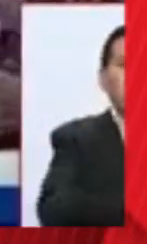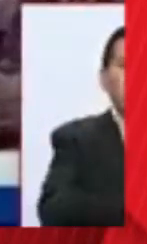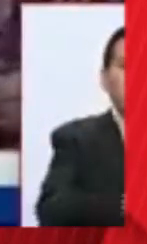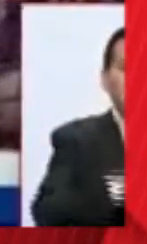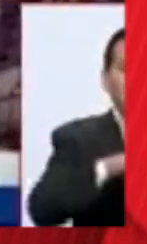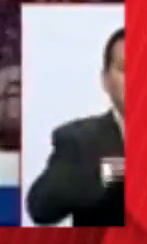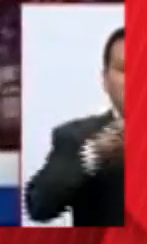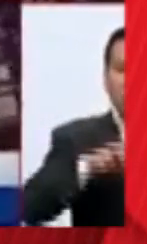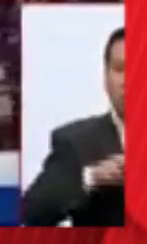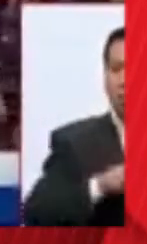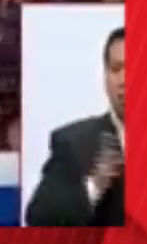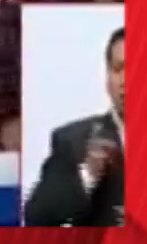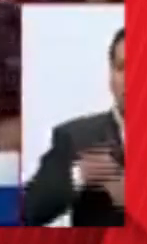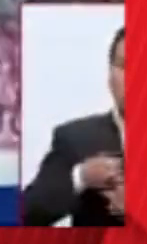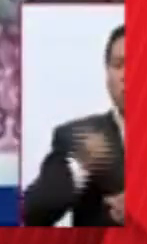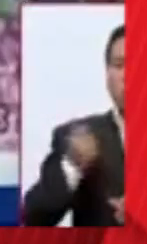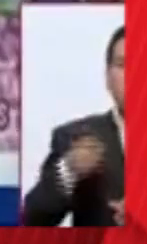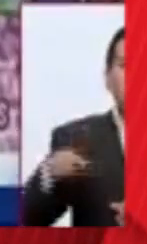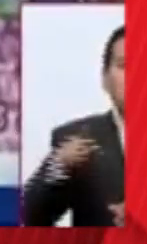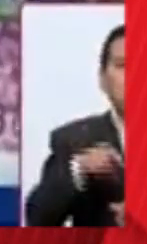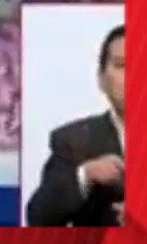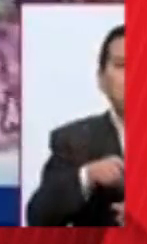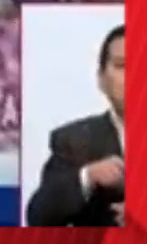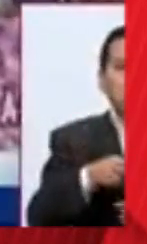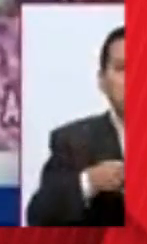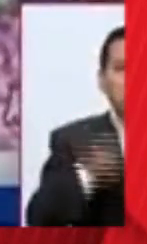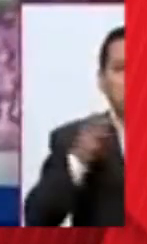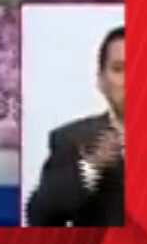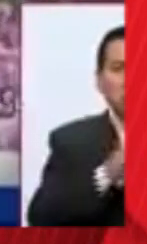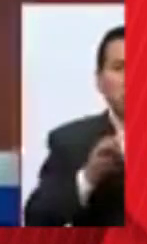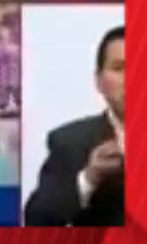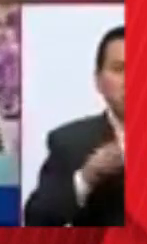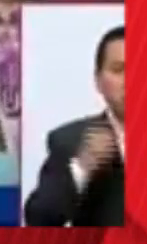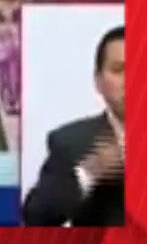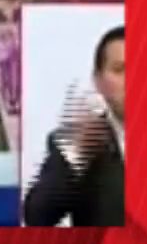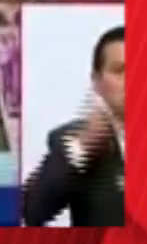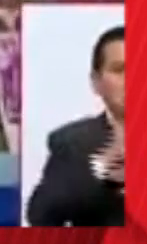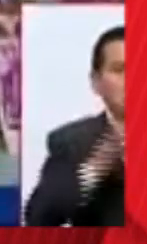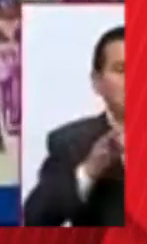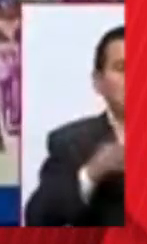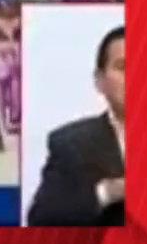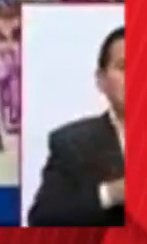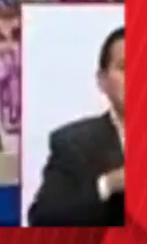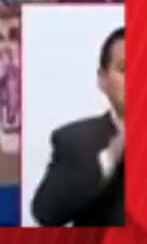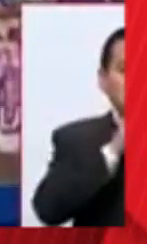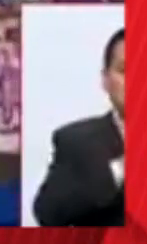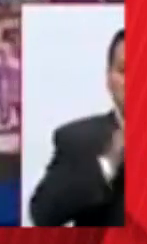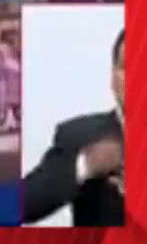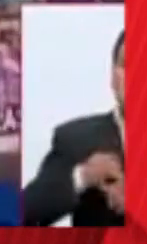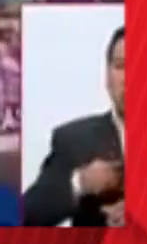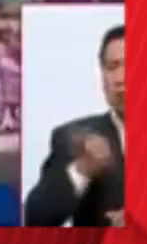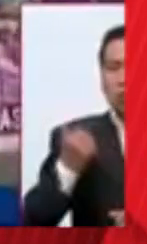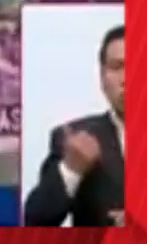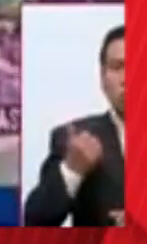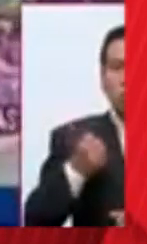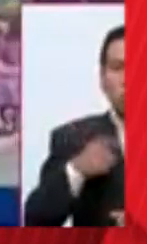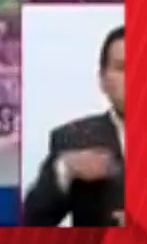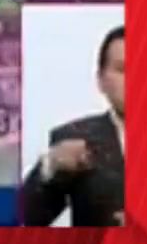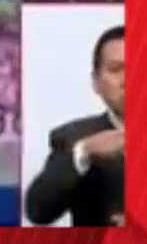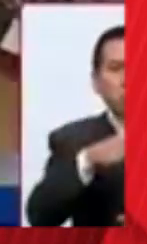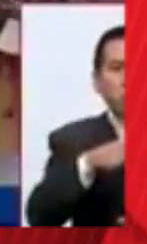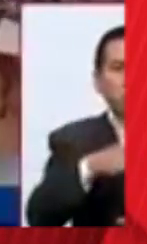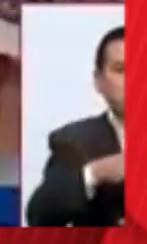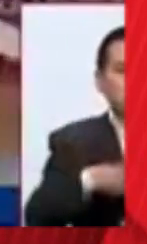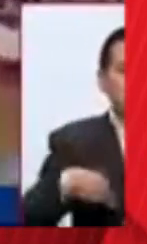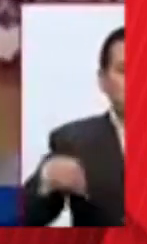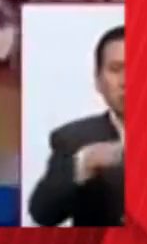partido, sin hacer ninguna renuncia al partido, ni al mandato que dio